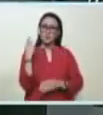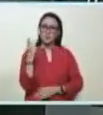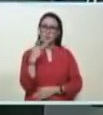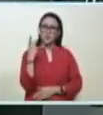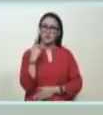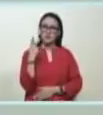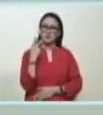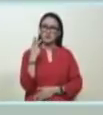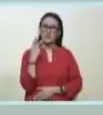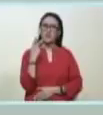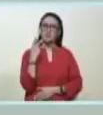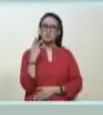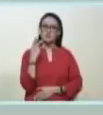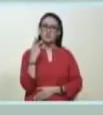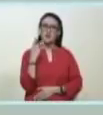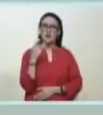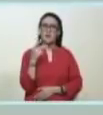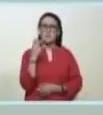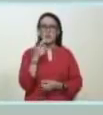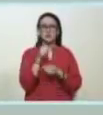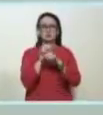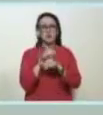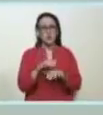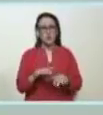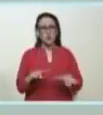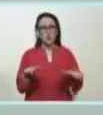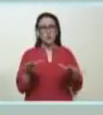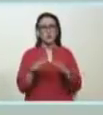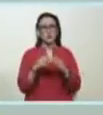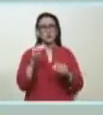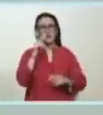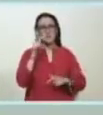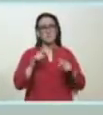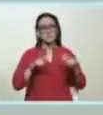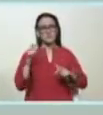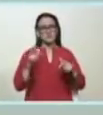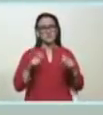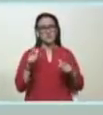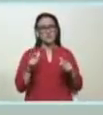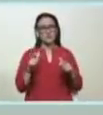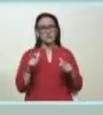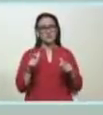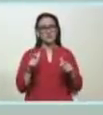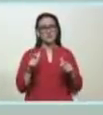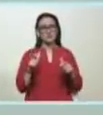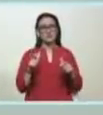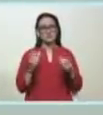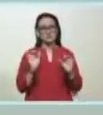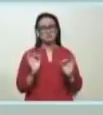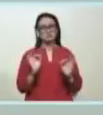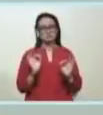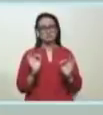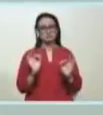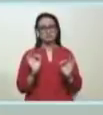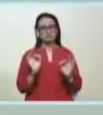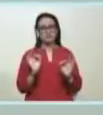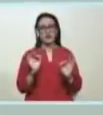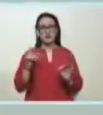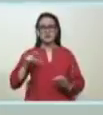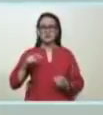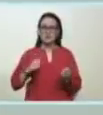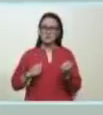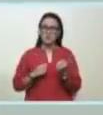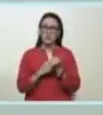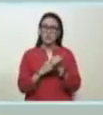políticos hicieran política en beneficio de las ciudadanas y ciudadanos, que en definitiva somos quienes requerimos el